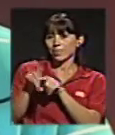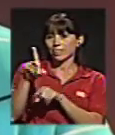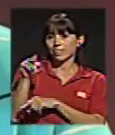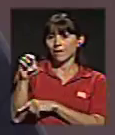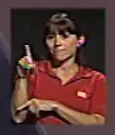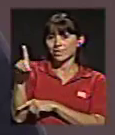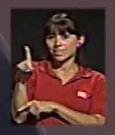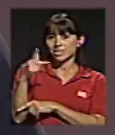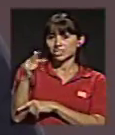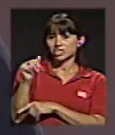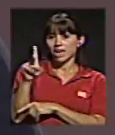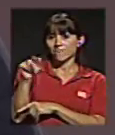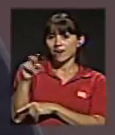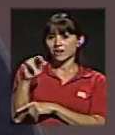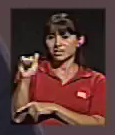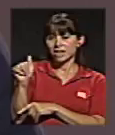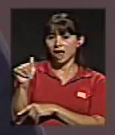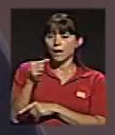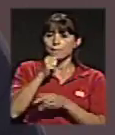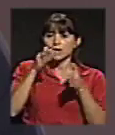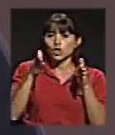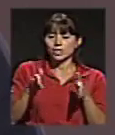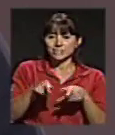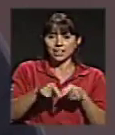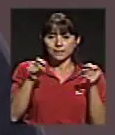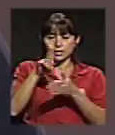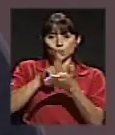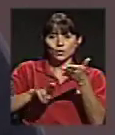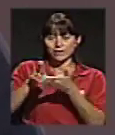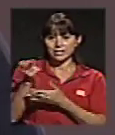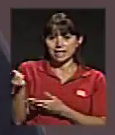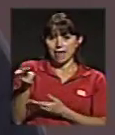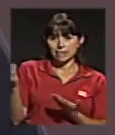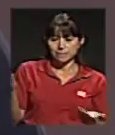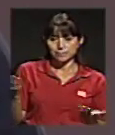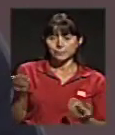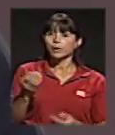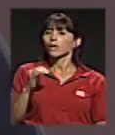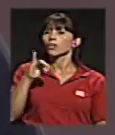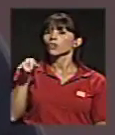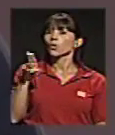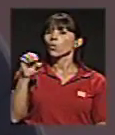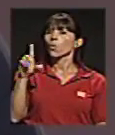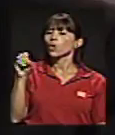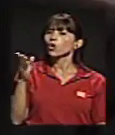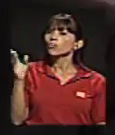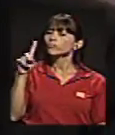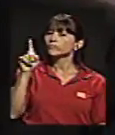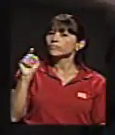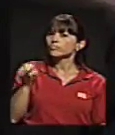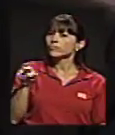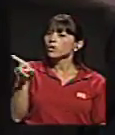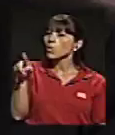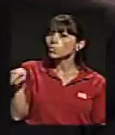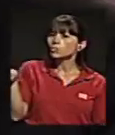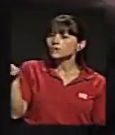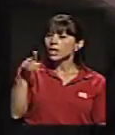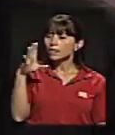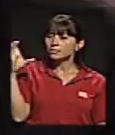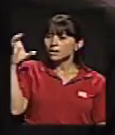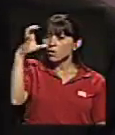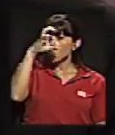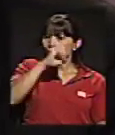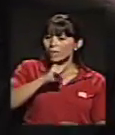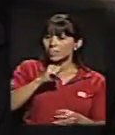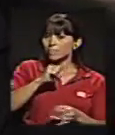Chavarría, periodista del semanario Universidad. Don Julio, ¿cuáles fueron los nexos que ustedes